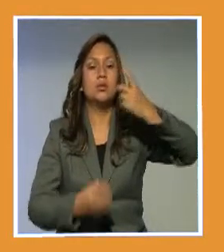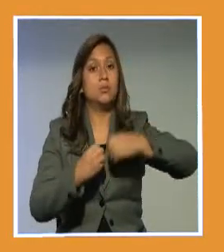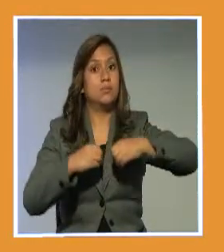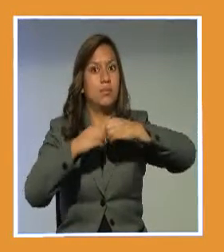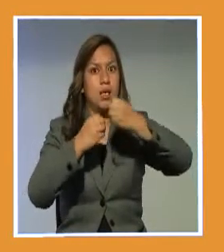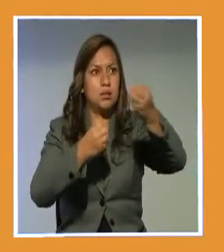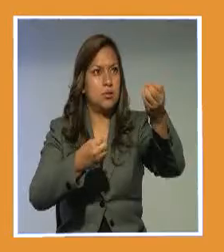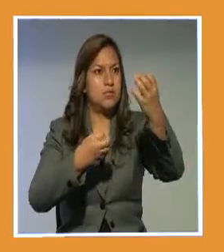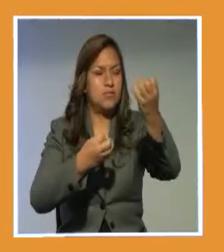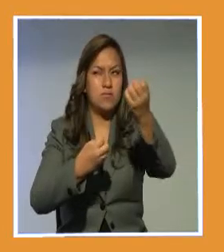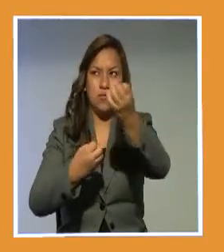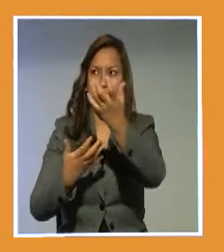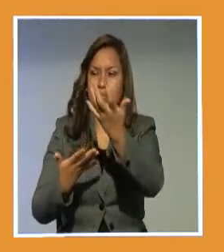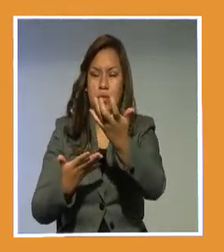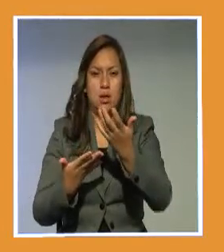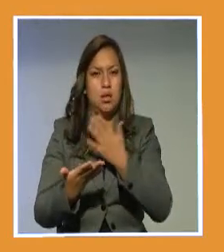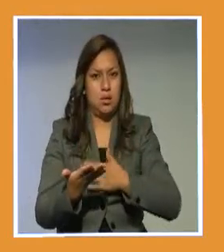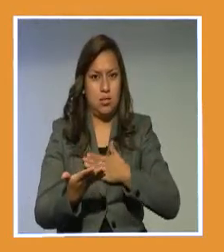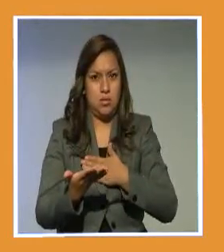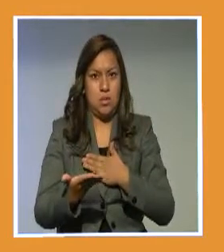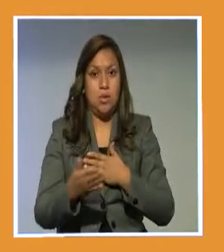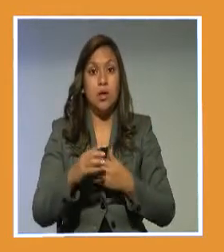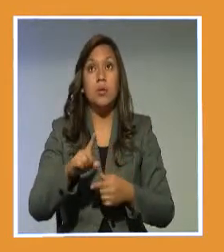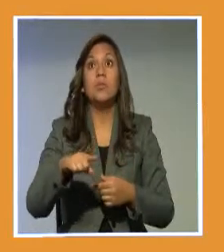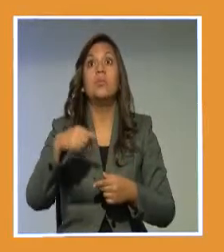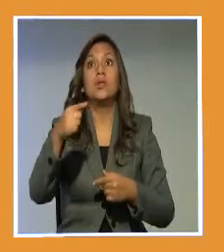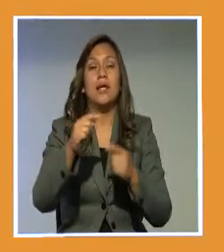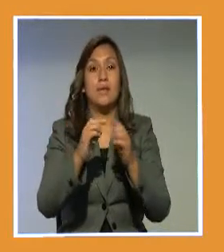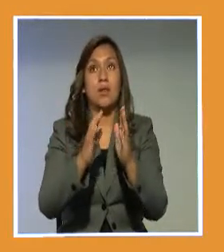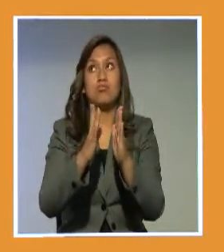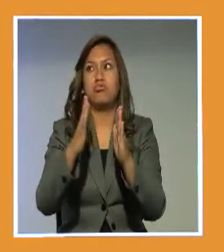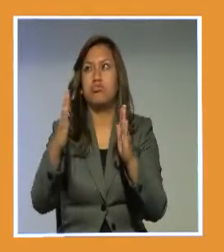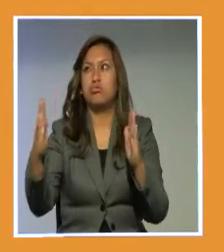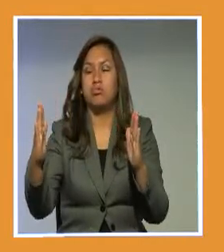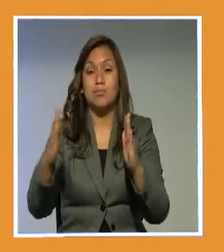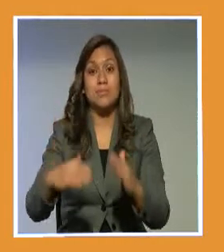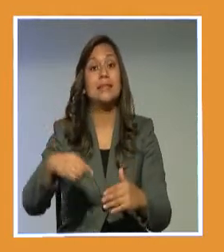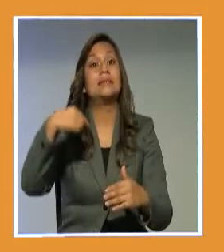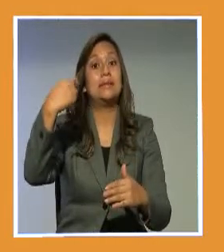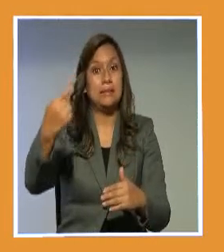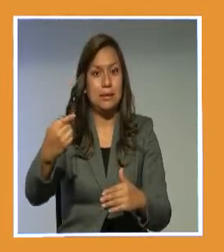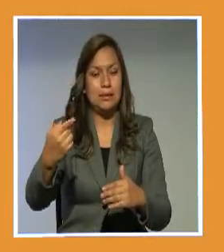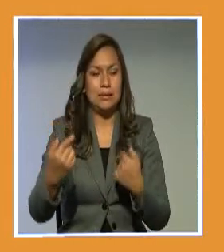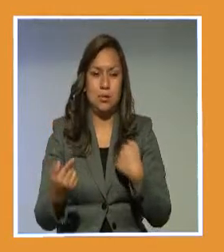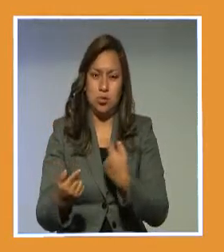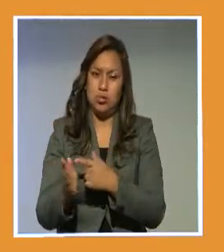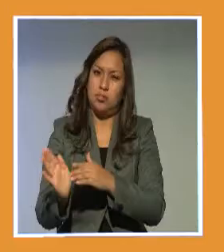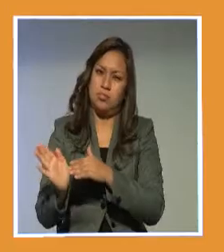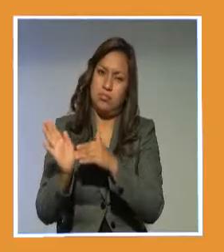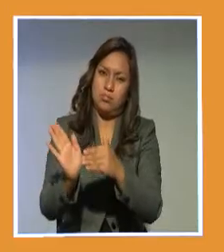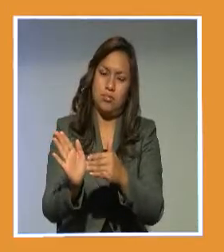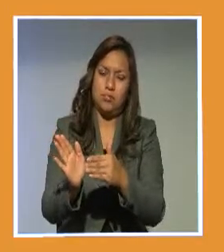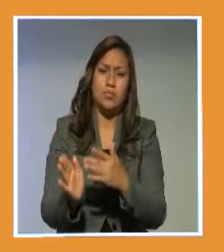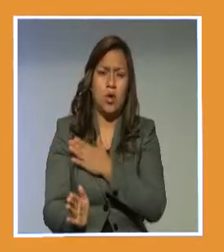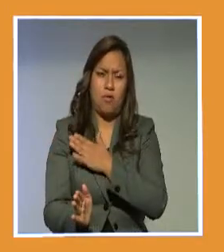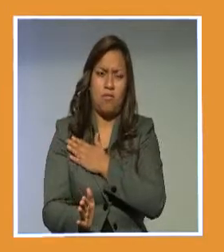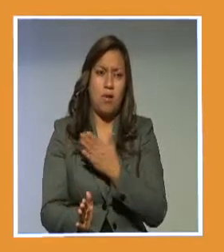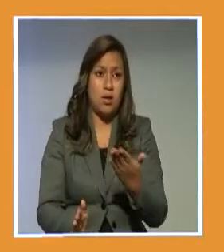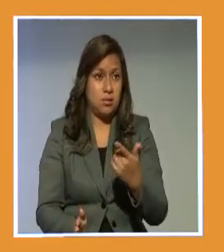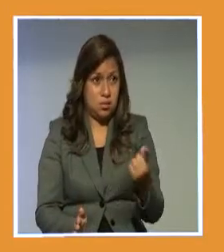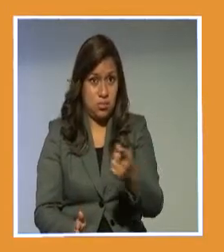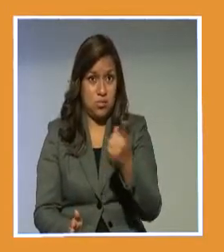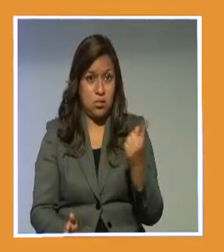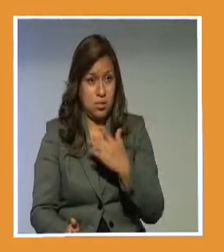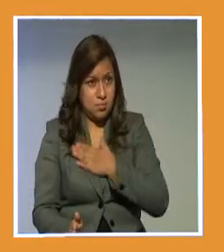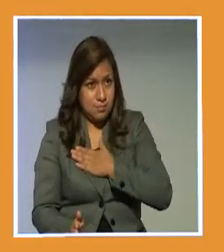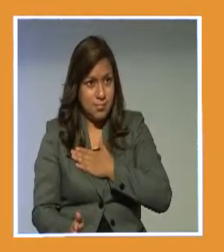informando sobre todo lo que presentamos para el siguiente periodo, de tal manera que podamos seguir contando con la confianza del pueblo ecuatoriano como